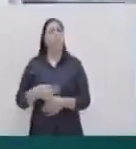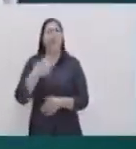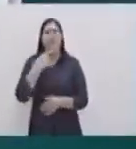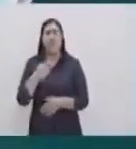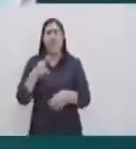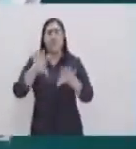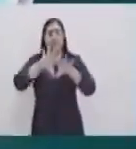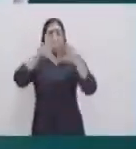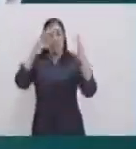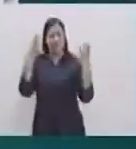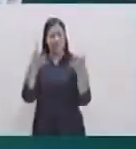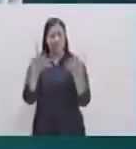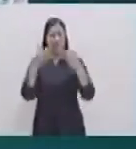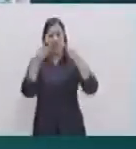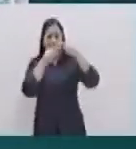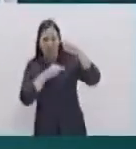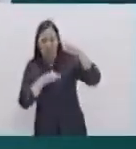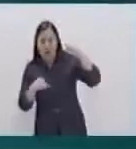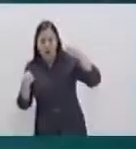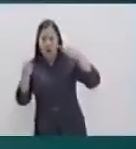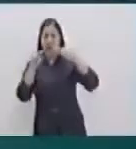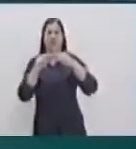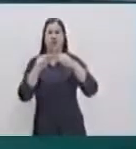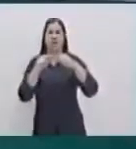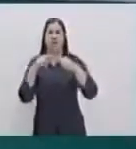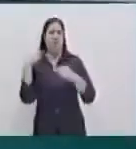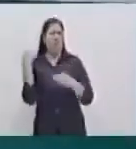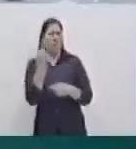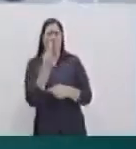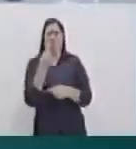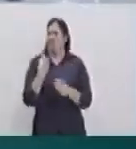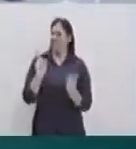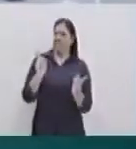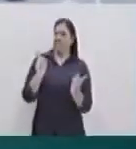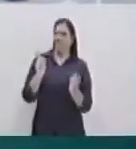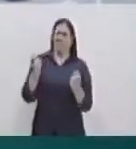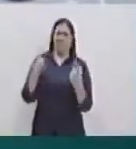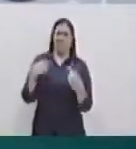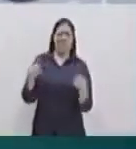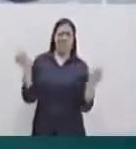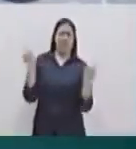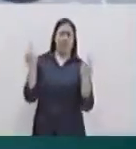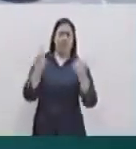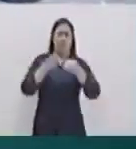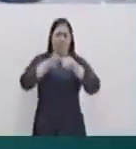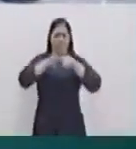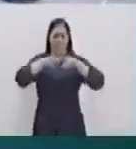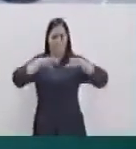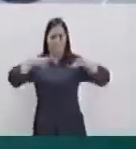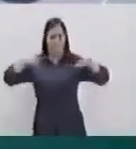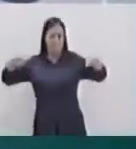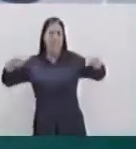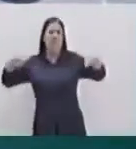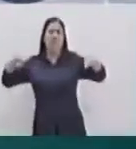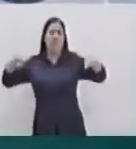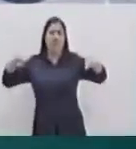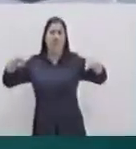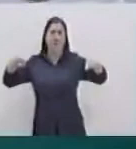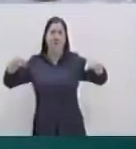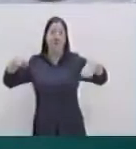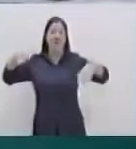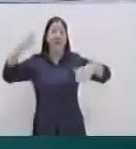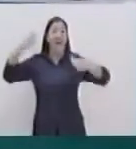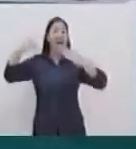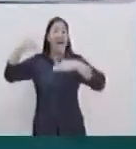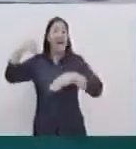es redonda. Redonda, ¿ah? Todo el mundo sabe que es plana. En cierto momento de la historia, tú sabes que se dio esta situación.